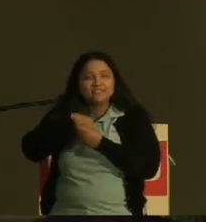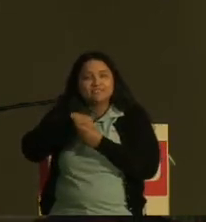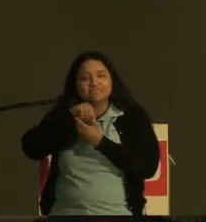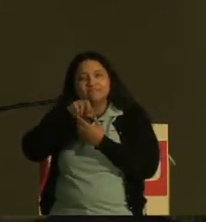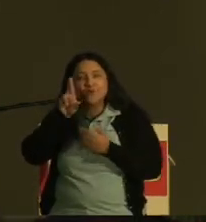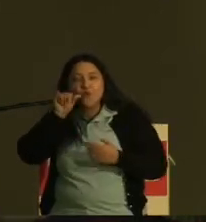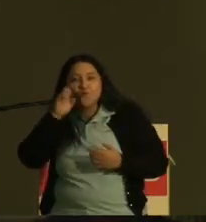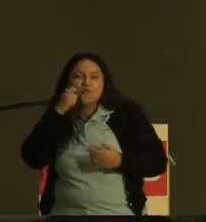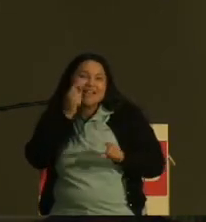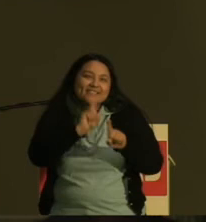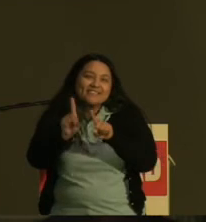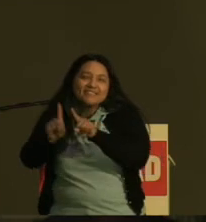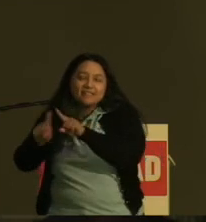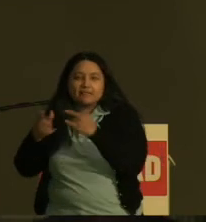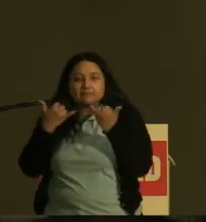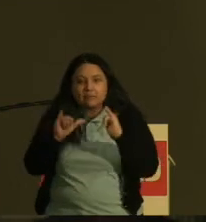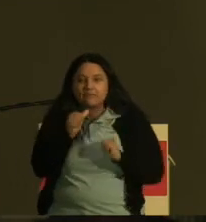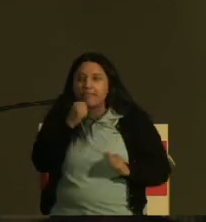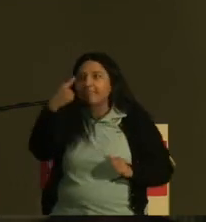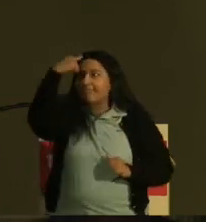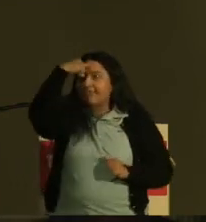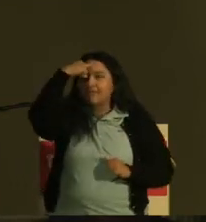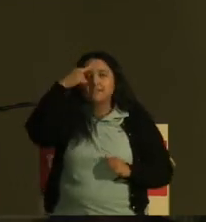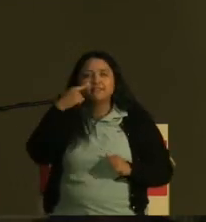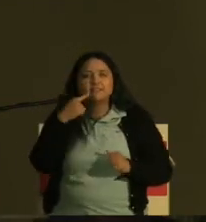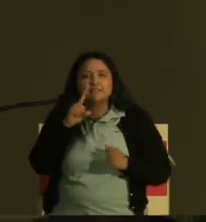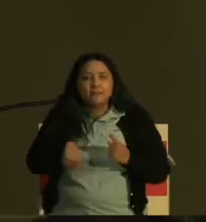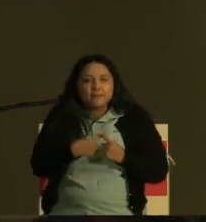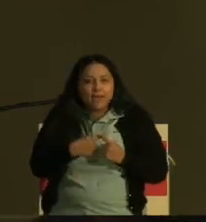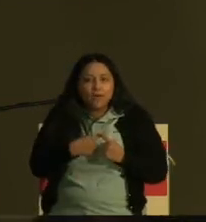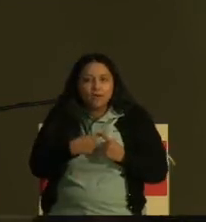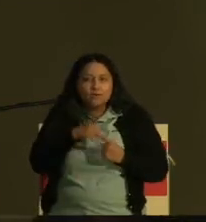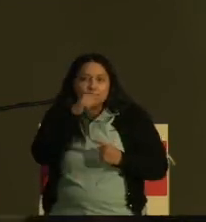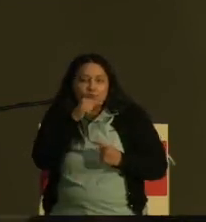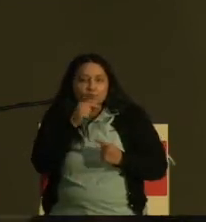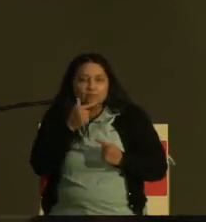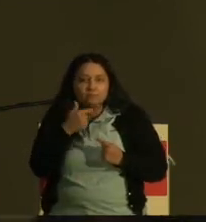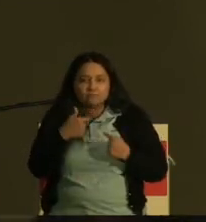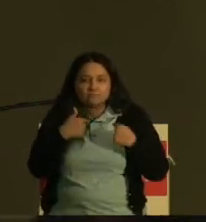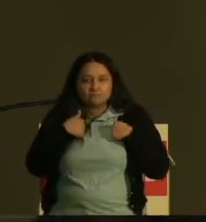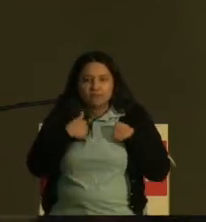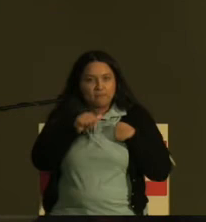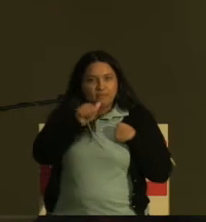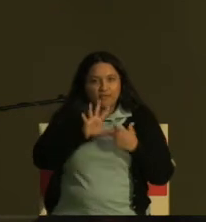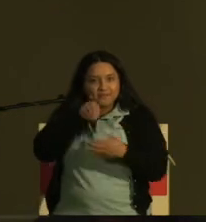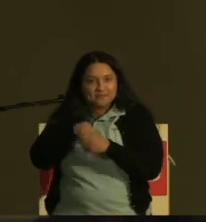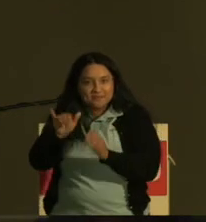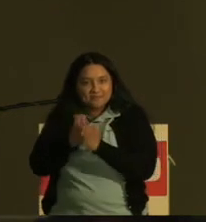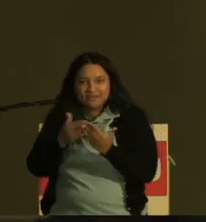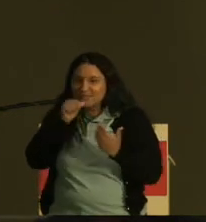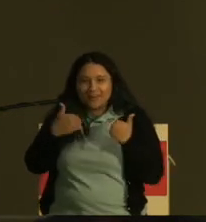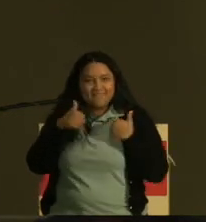No había pensado, ¿no? Primera persona que veía a Lyle era alguien que no estaba en su libro incluyente. Y entonces